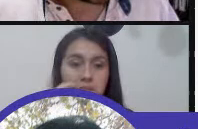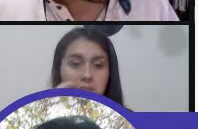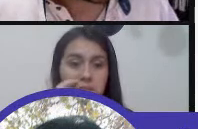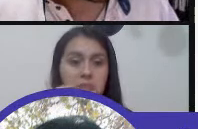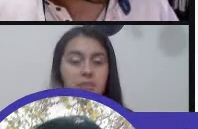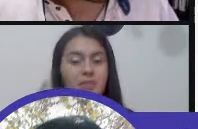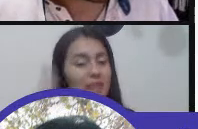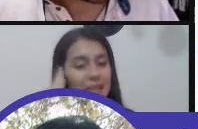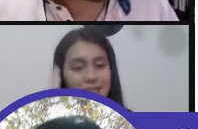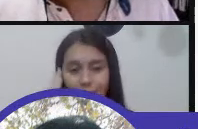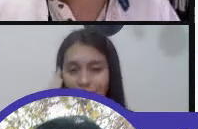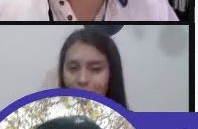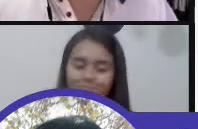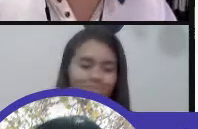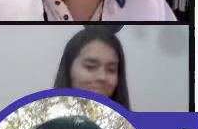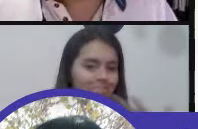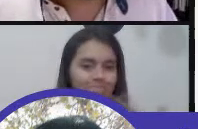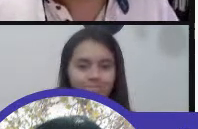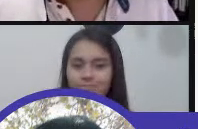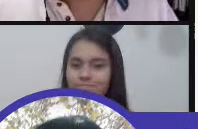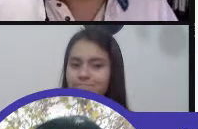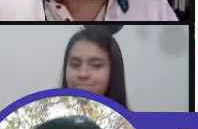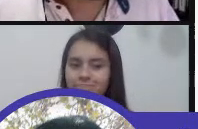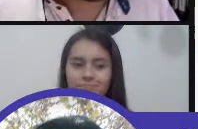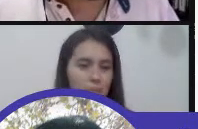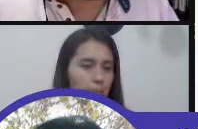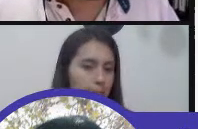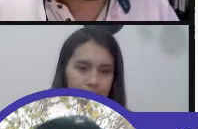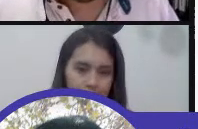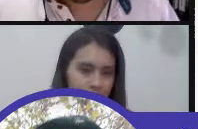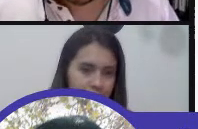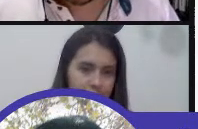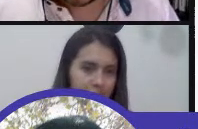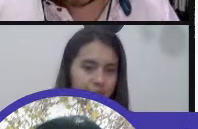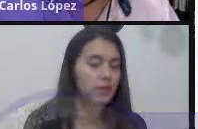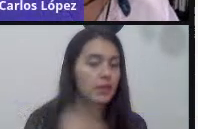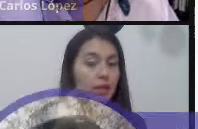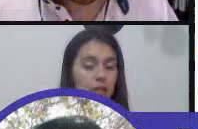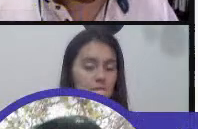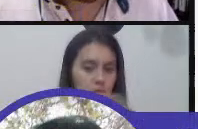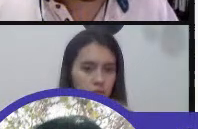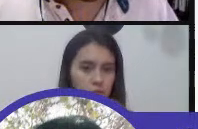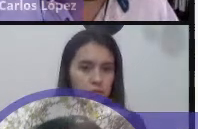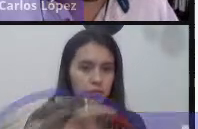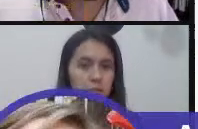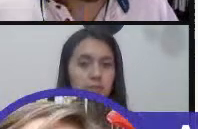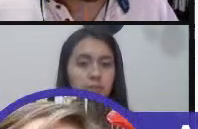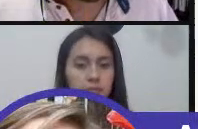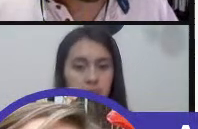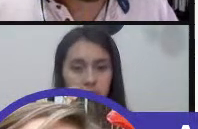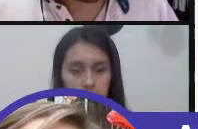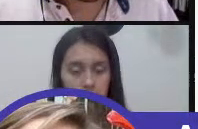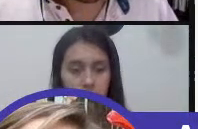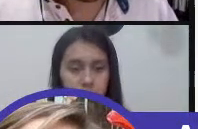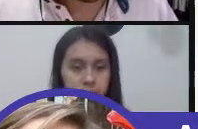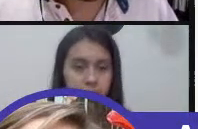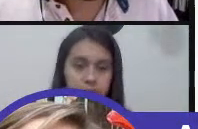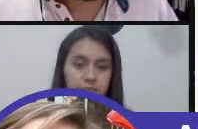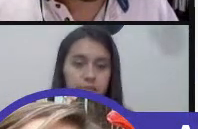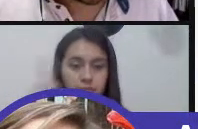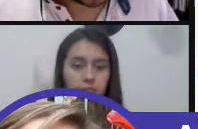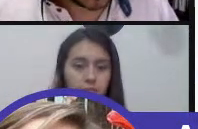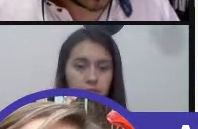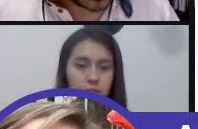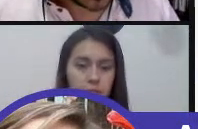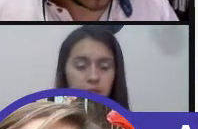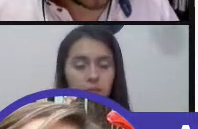no les va a permitir compartir pantalla como es en el computador. Y la segunda pregunta de